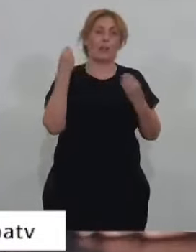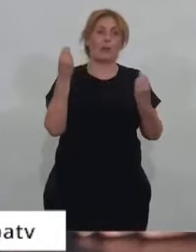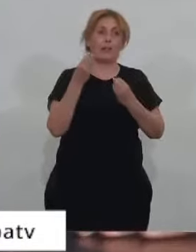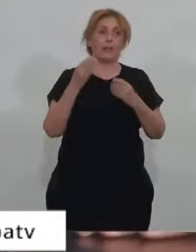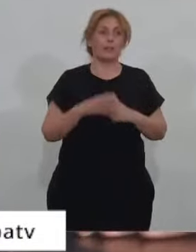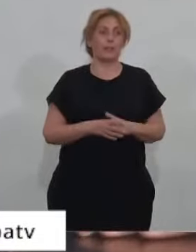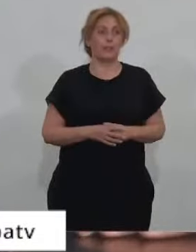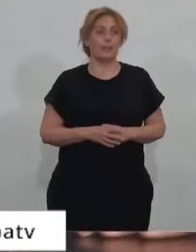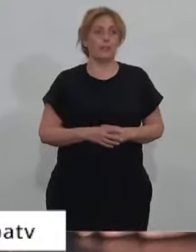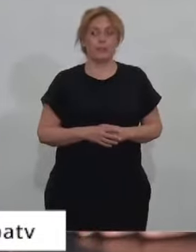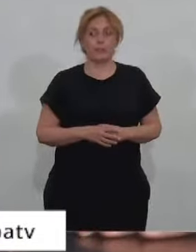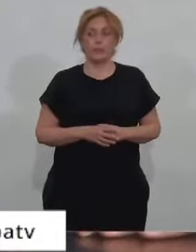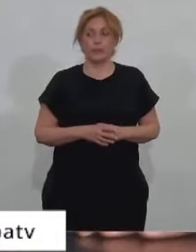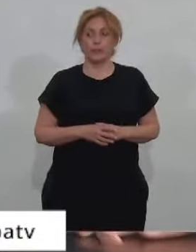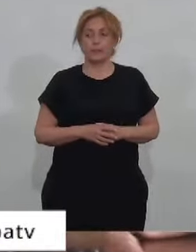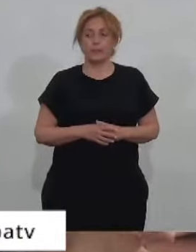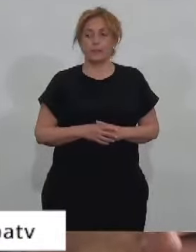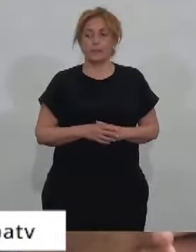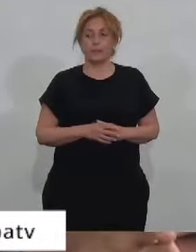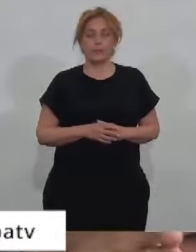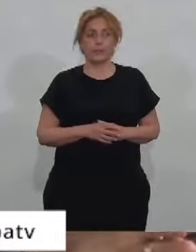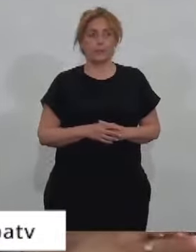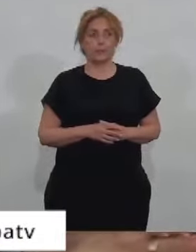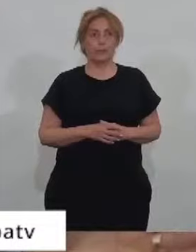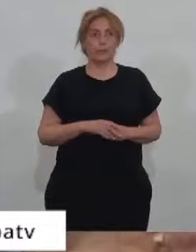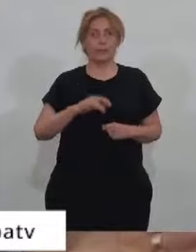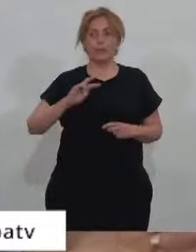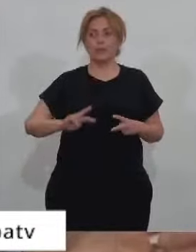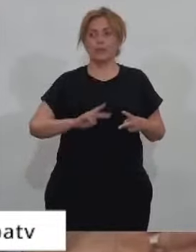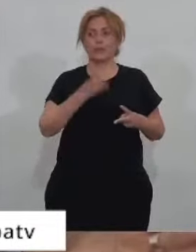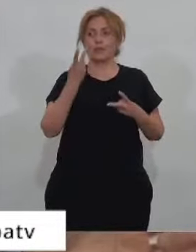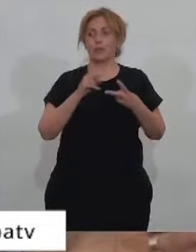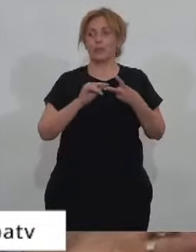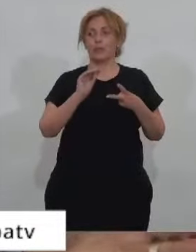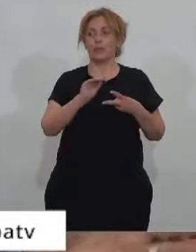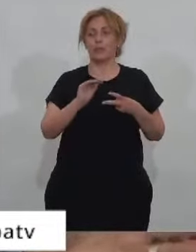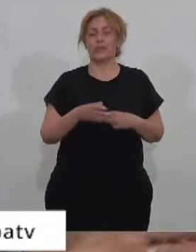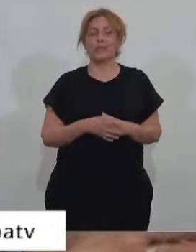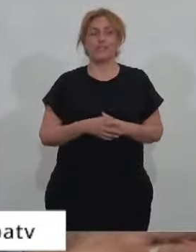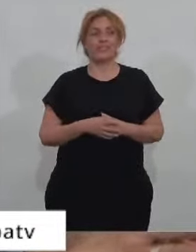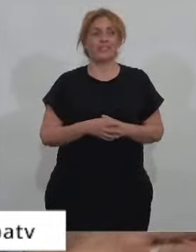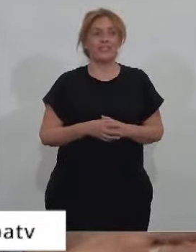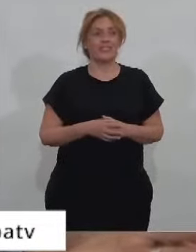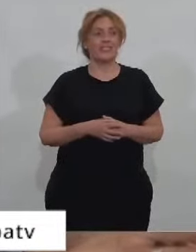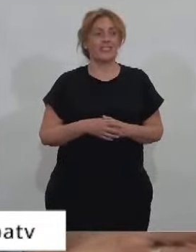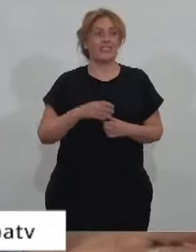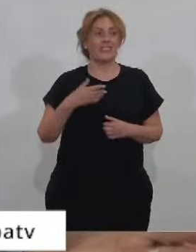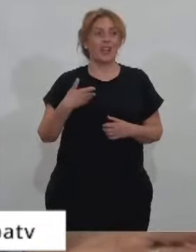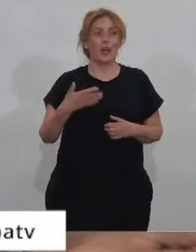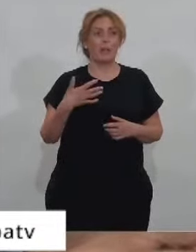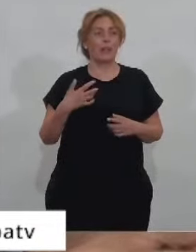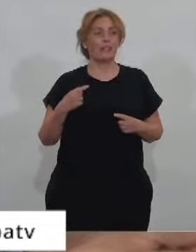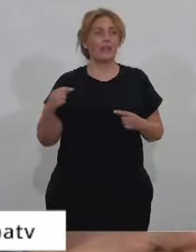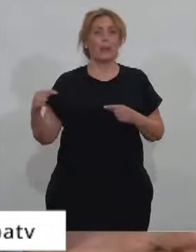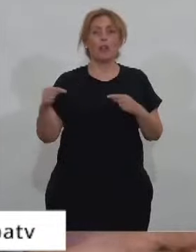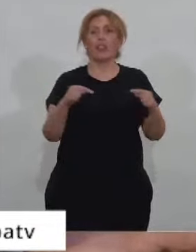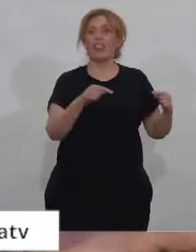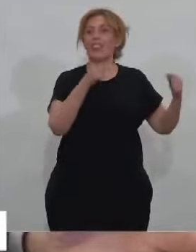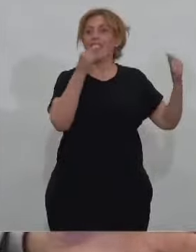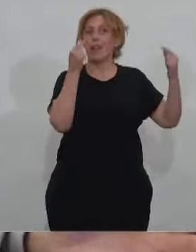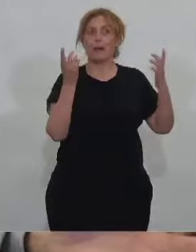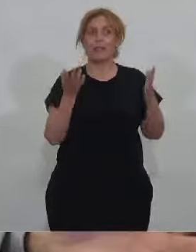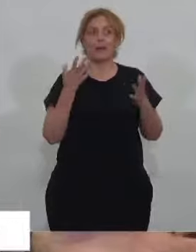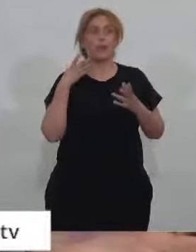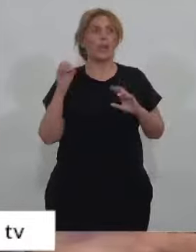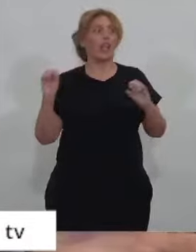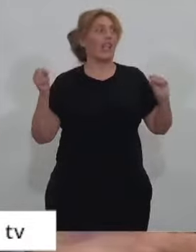Segunda cuestión. No pasa nada por debatir, así que no hay que ponerse nervioso por debatir del teletrabajo. Es un